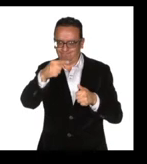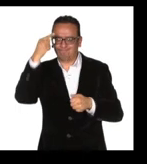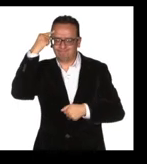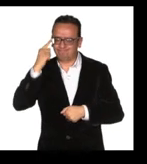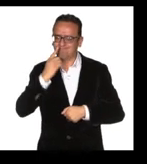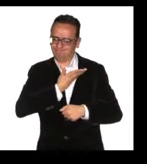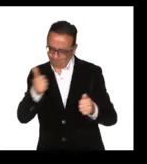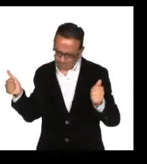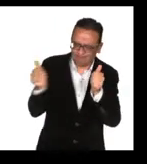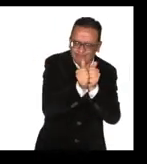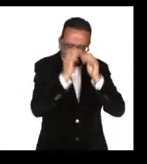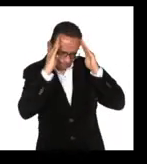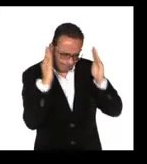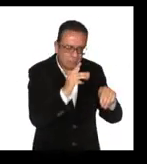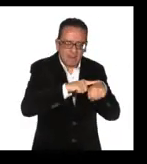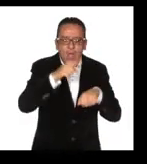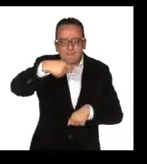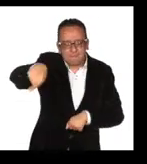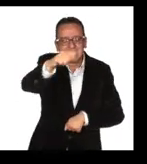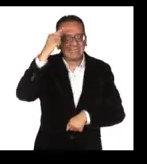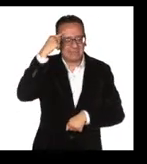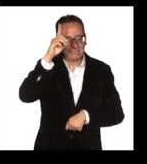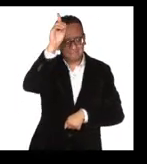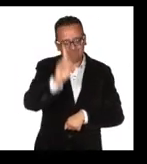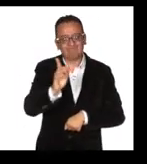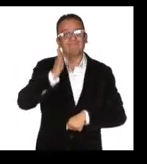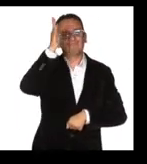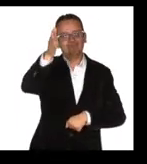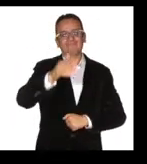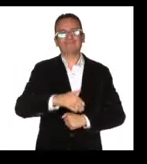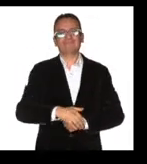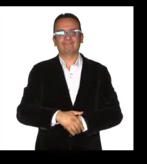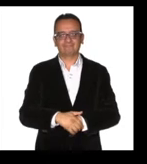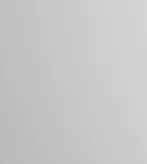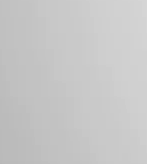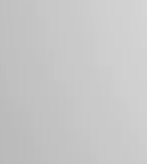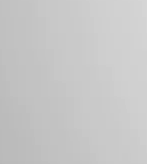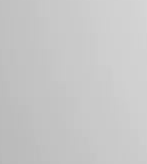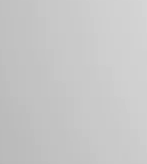Escúchalos, compréndelos y guíalos por el camino correcto. Tu decisión, el futuro de tus hijos.